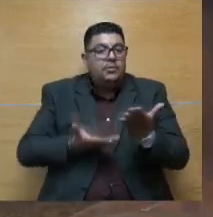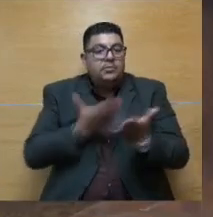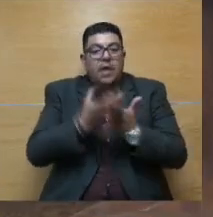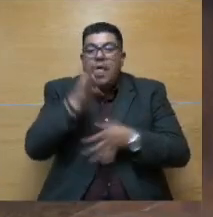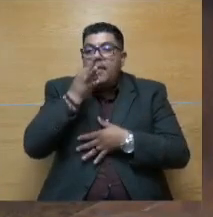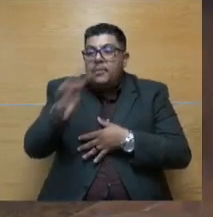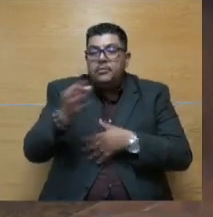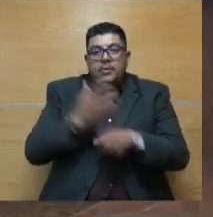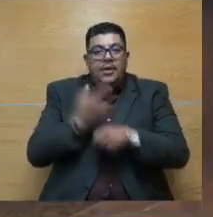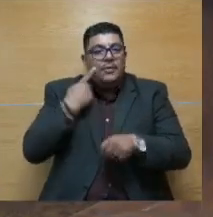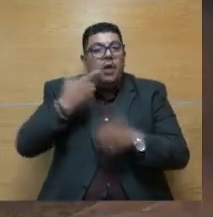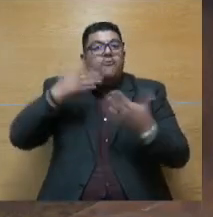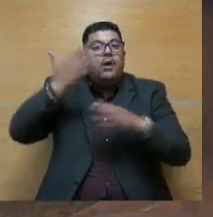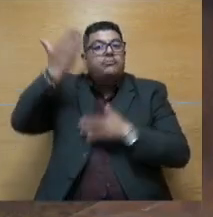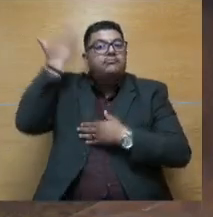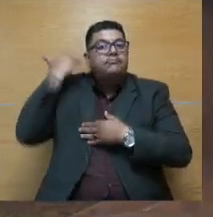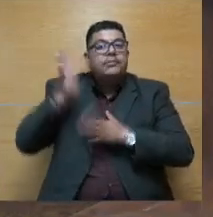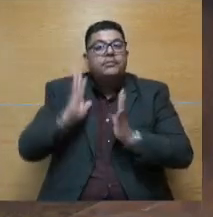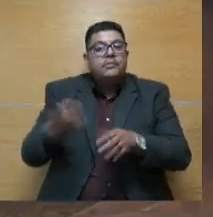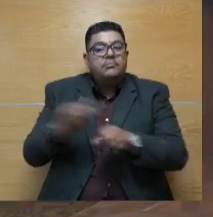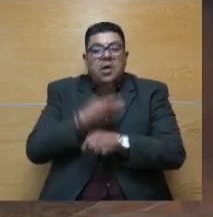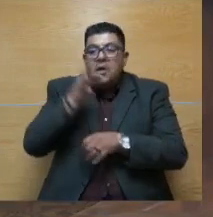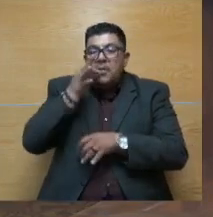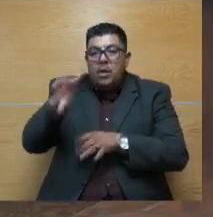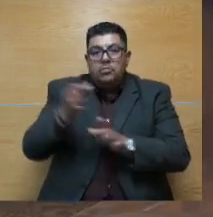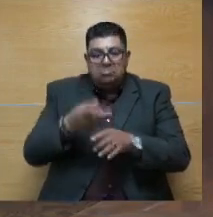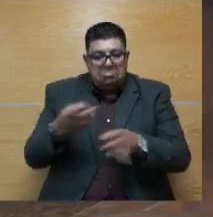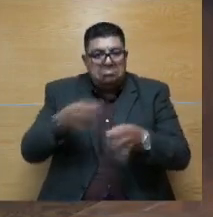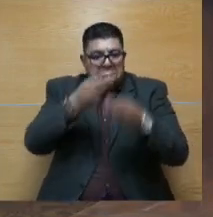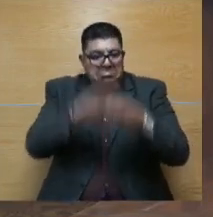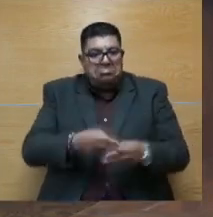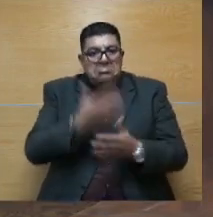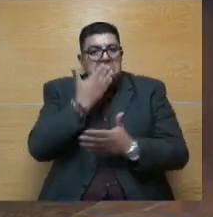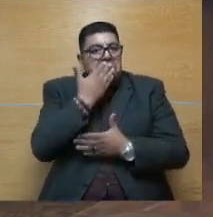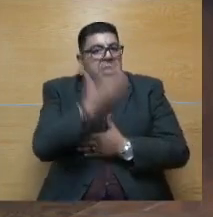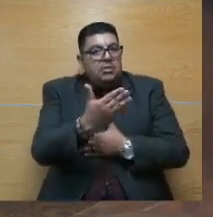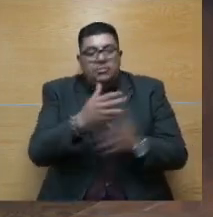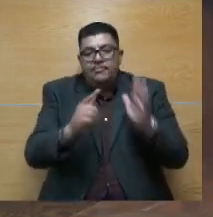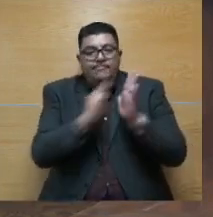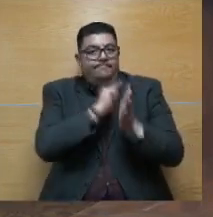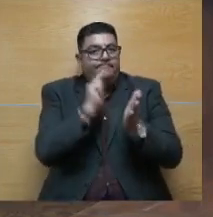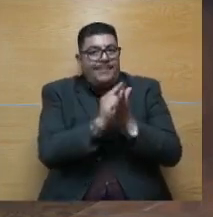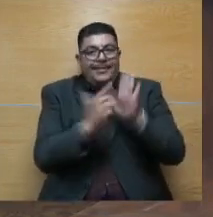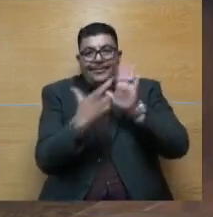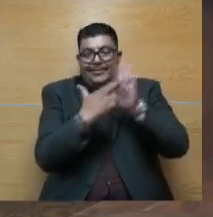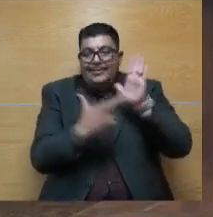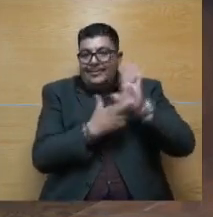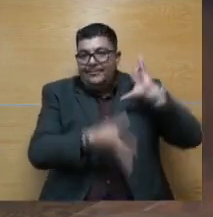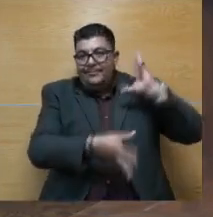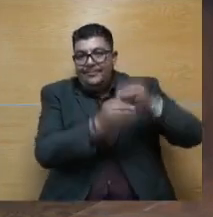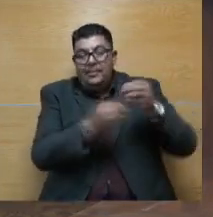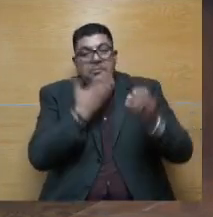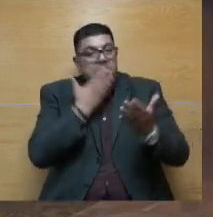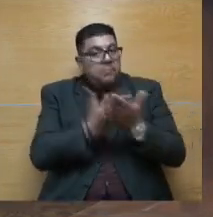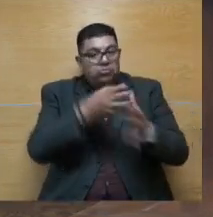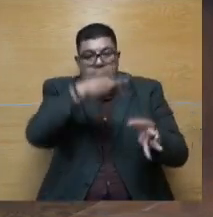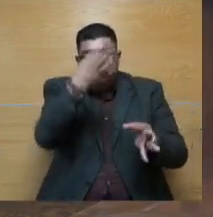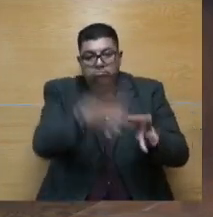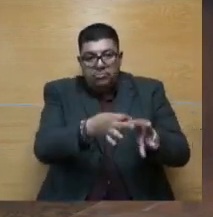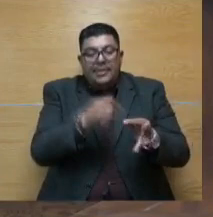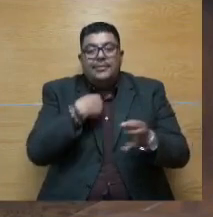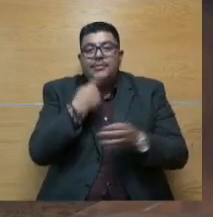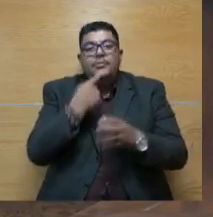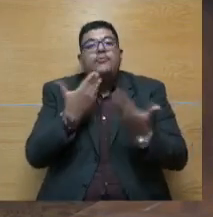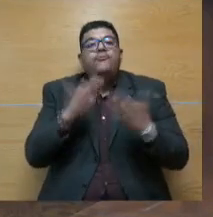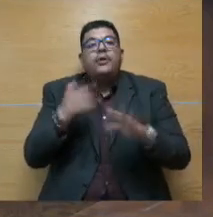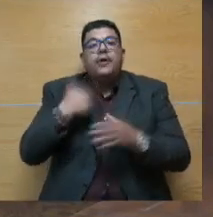reclamada ante aquella instancia y concluyó acertadamente que se realizó conforme a las reglas legales establecidas y que a pesar de